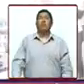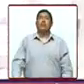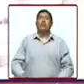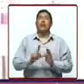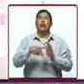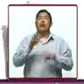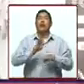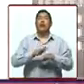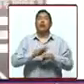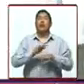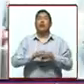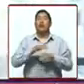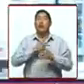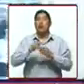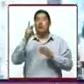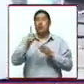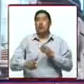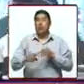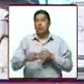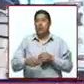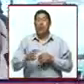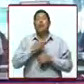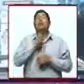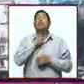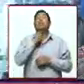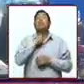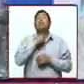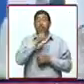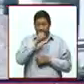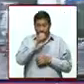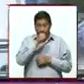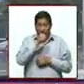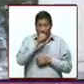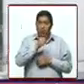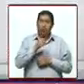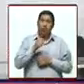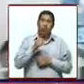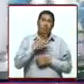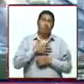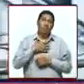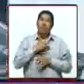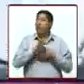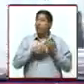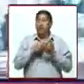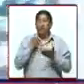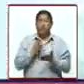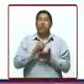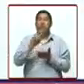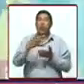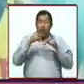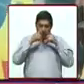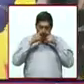Después de las recomendaciones de los profesionales y para evitar tener afecciones respiratorias, toca